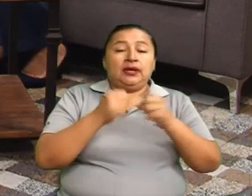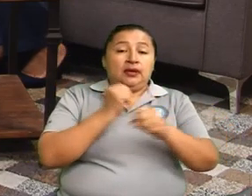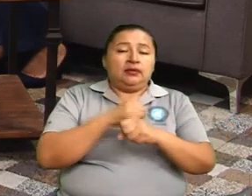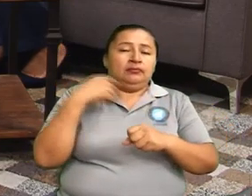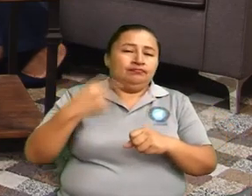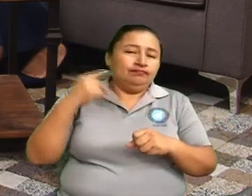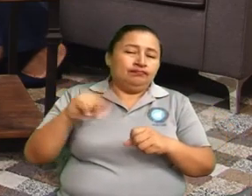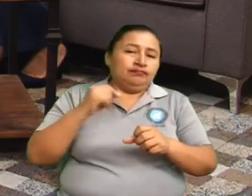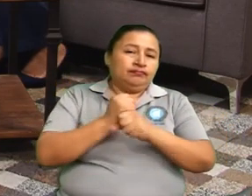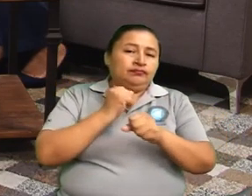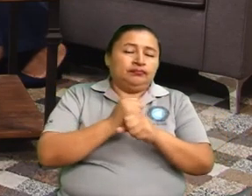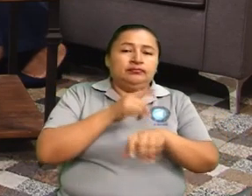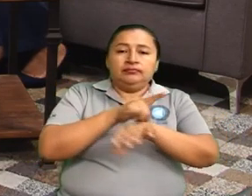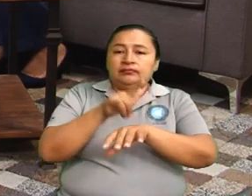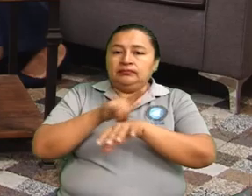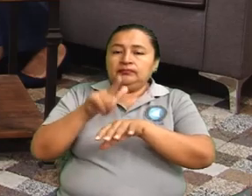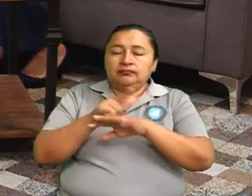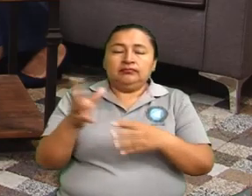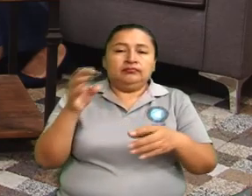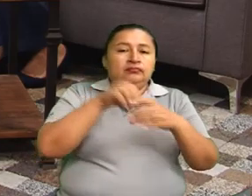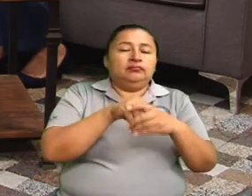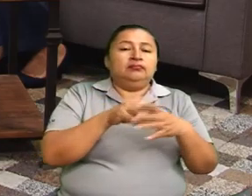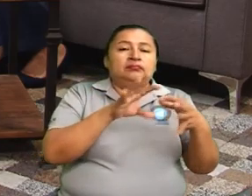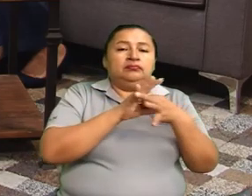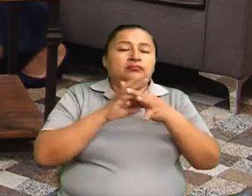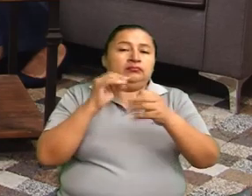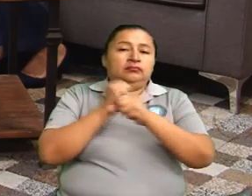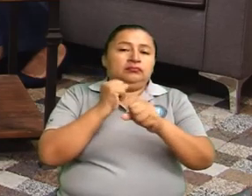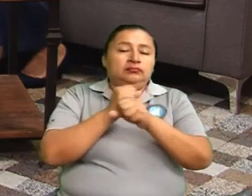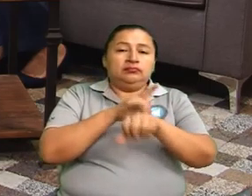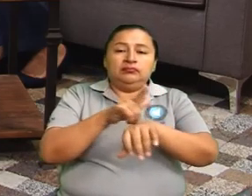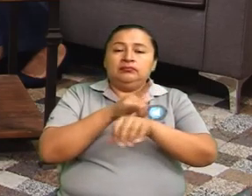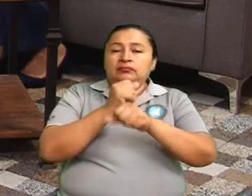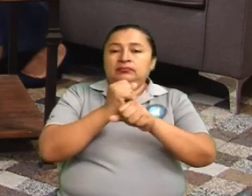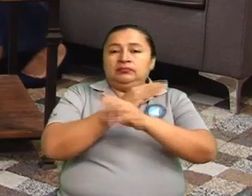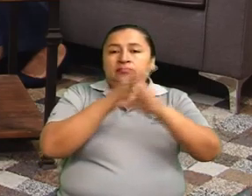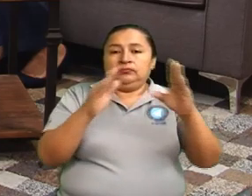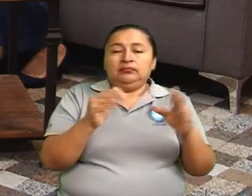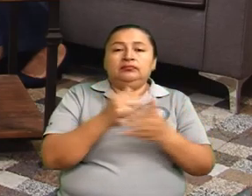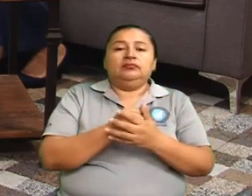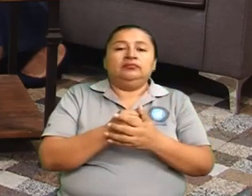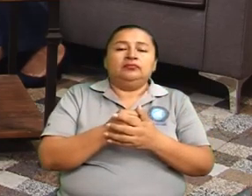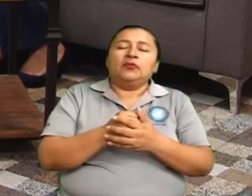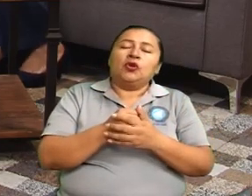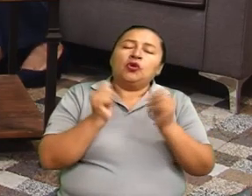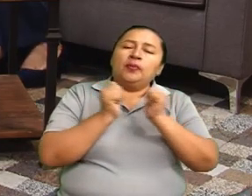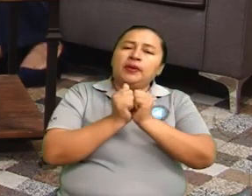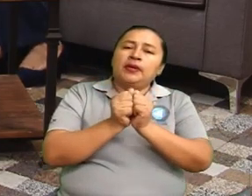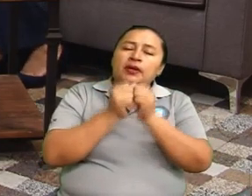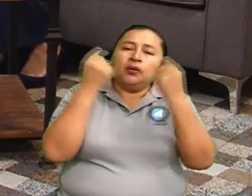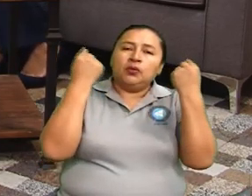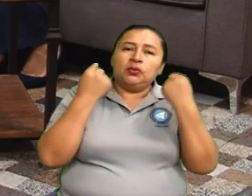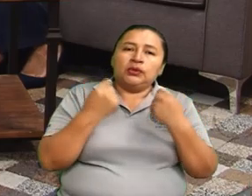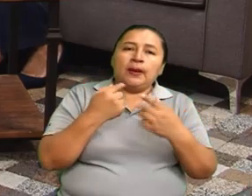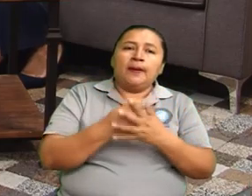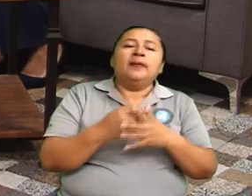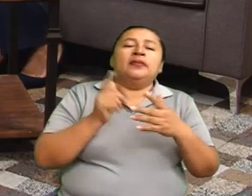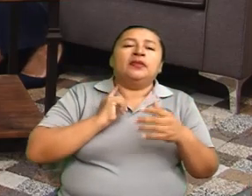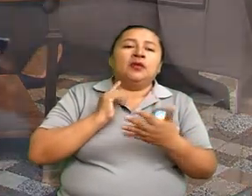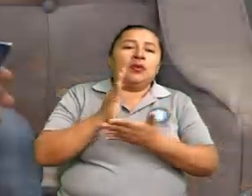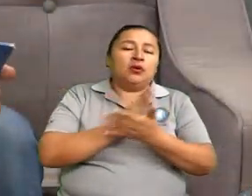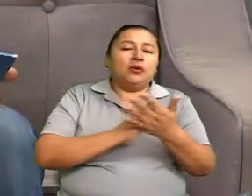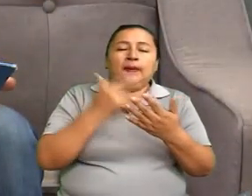intenso en esa búsqueda de retomar las rutas de trabajo, de paz y de prosperidad. Compañera, justa, tengo algunas preguntas, pero entiendo que también por